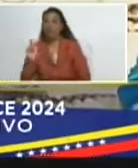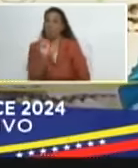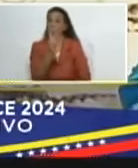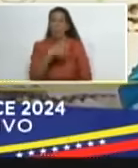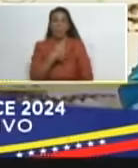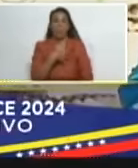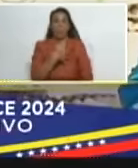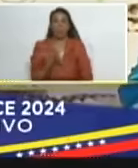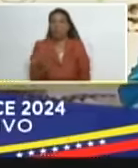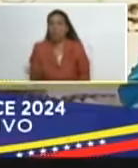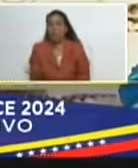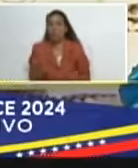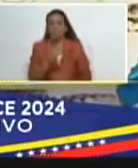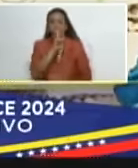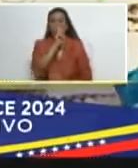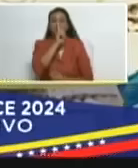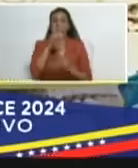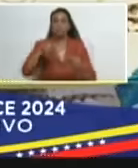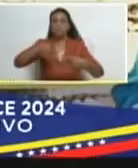¿Ah?